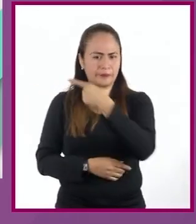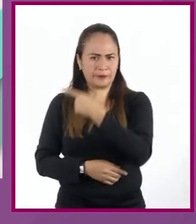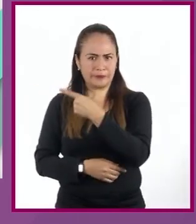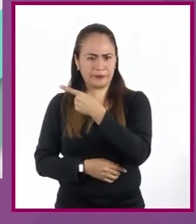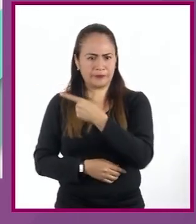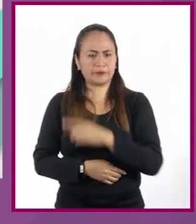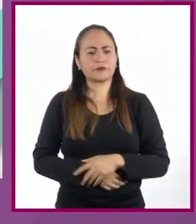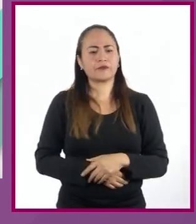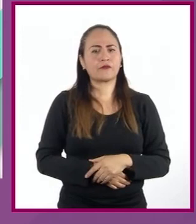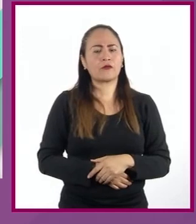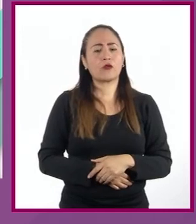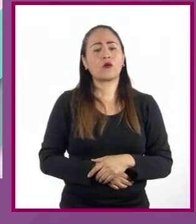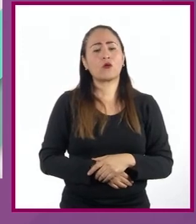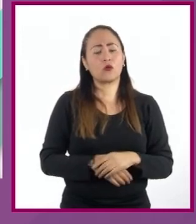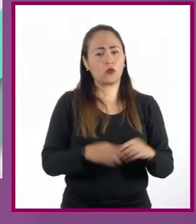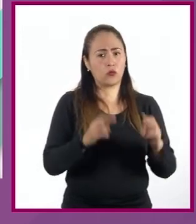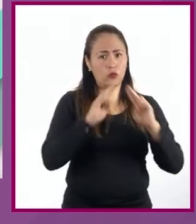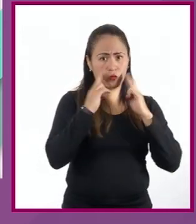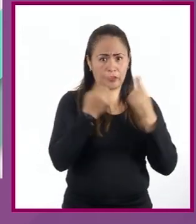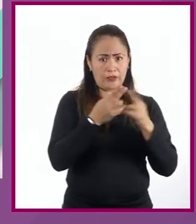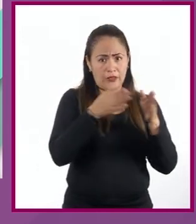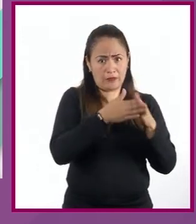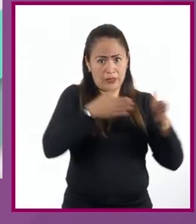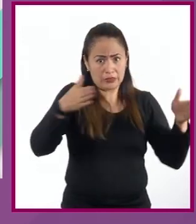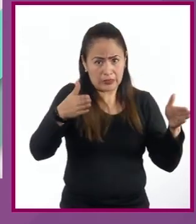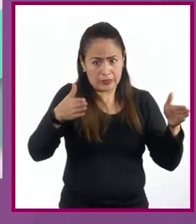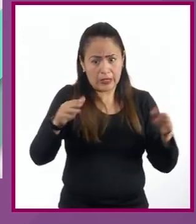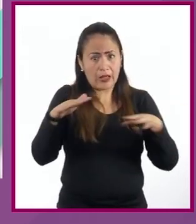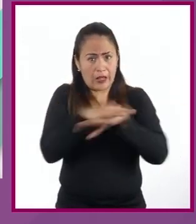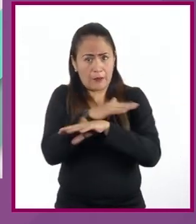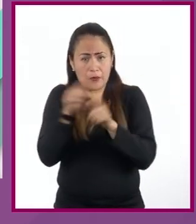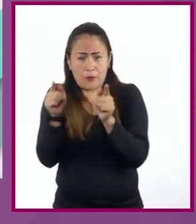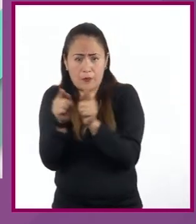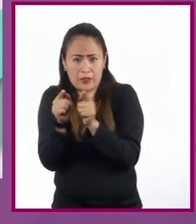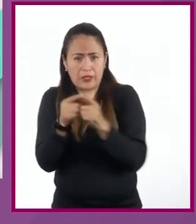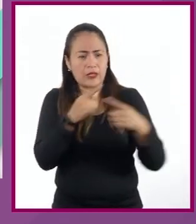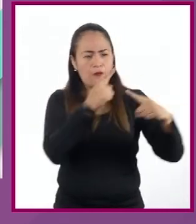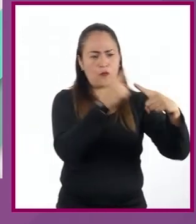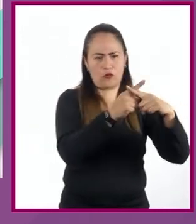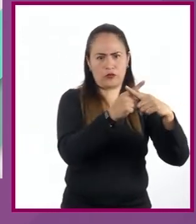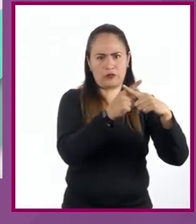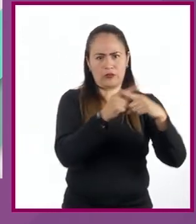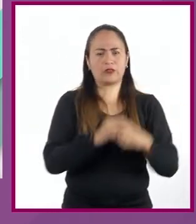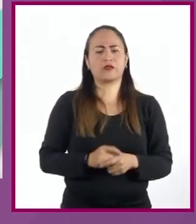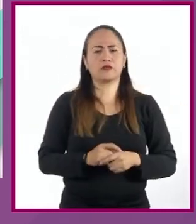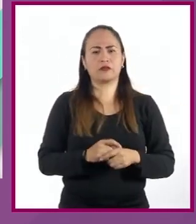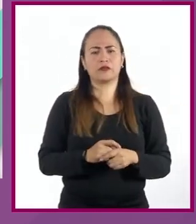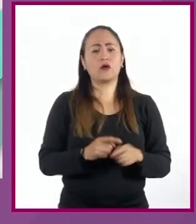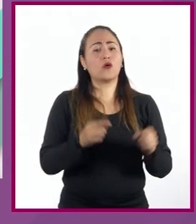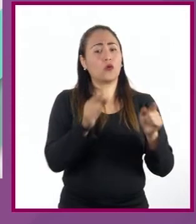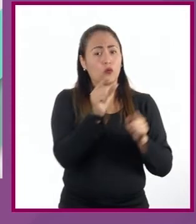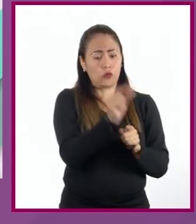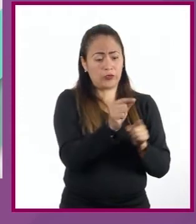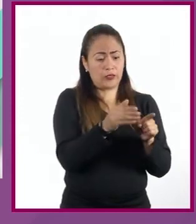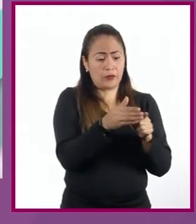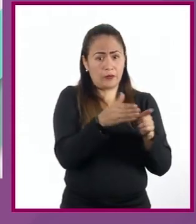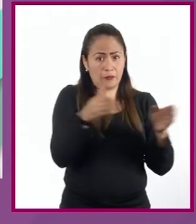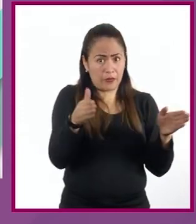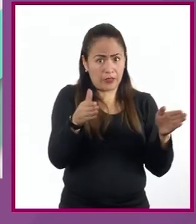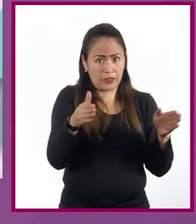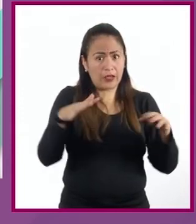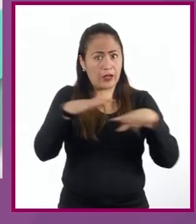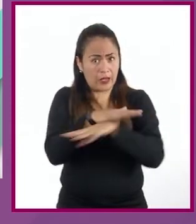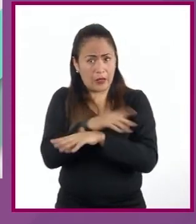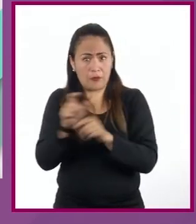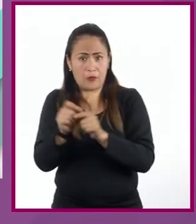convertir de una unidad mayor a una menor, se multiplica. Para convertir de una unidad menor a una